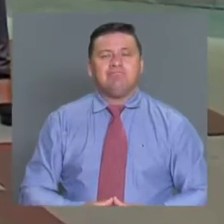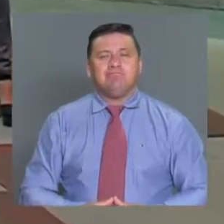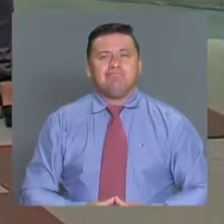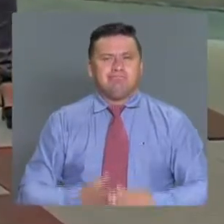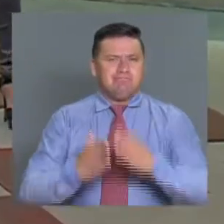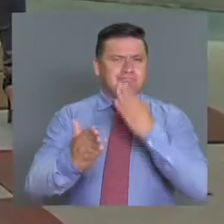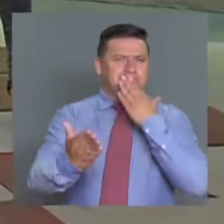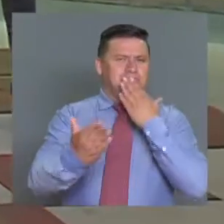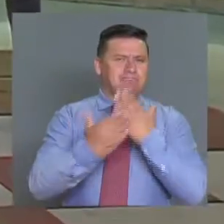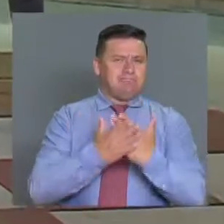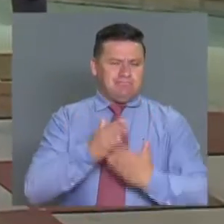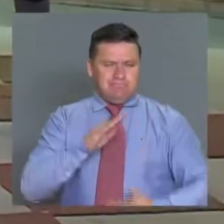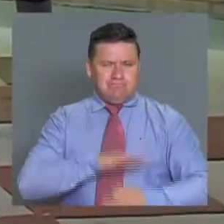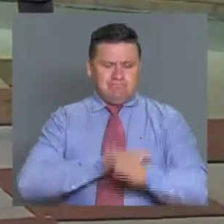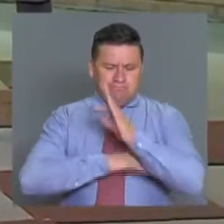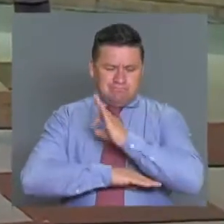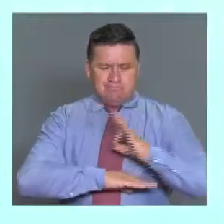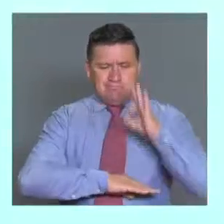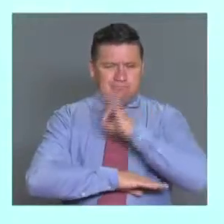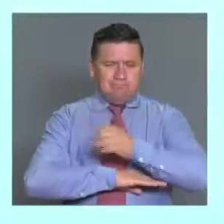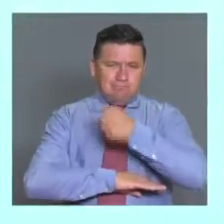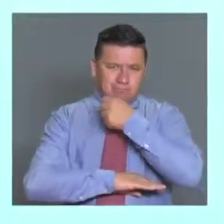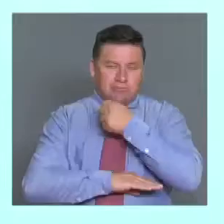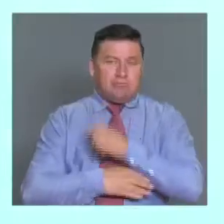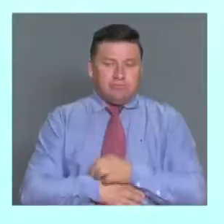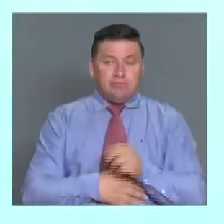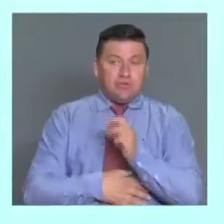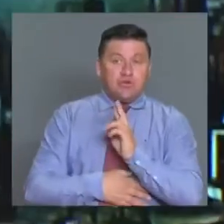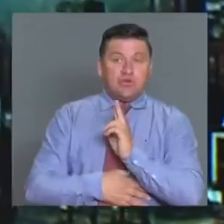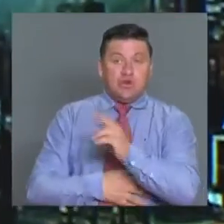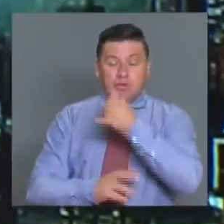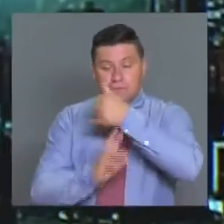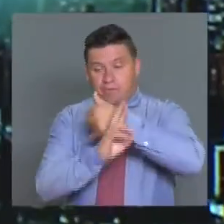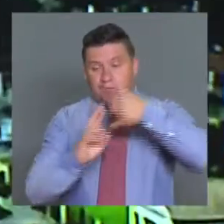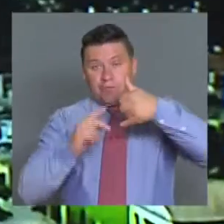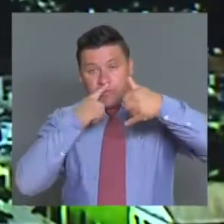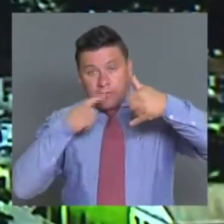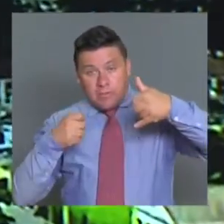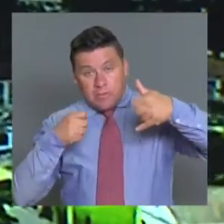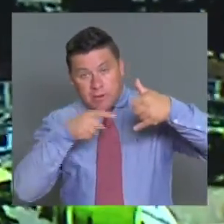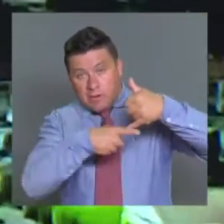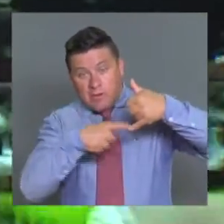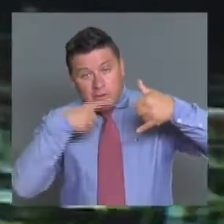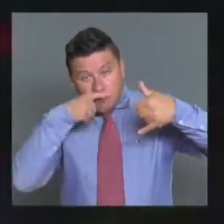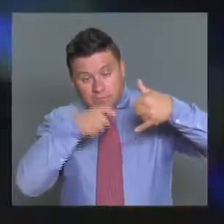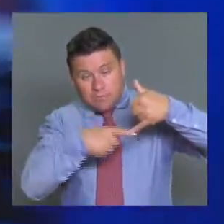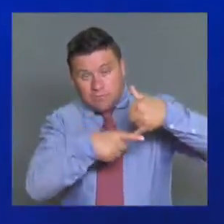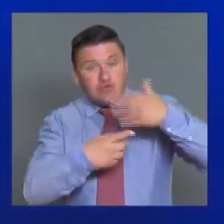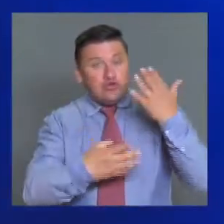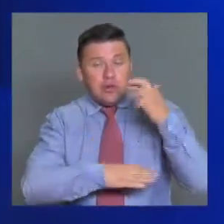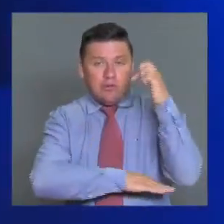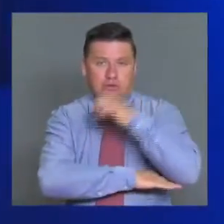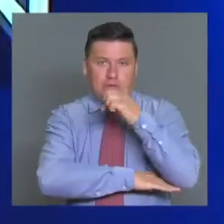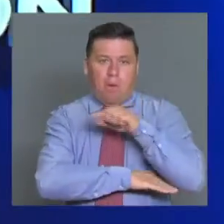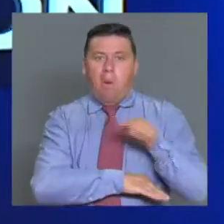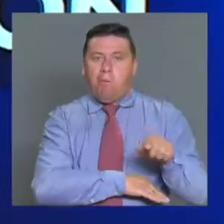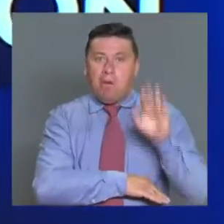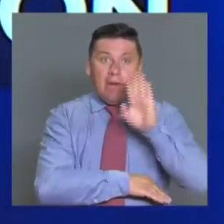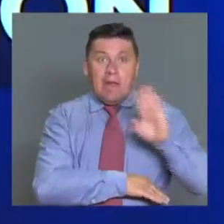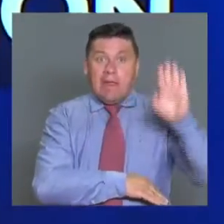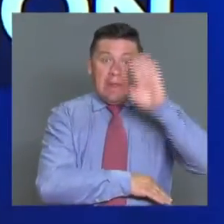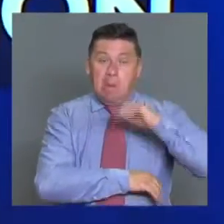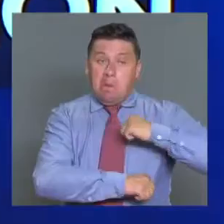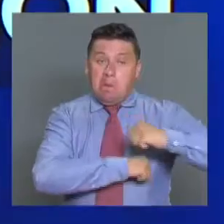gracias por seguir en esas noticias al suroeste del país en la región amazónica se encuentra el putumayo un departamento que se